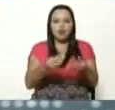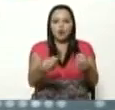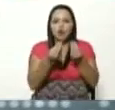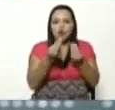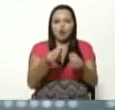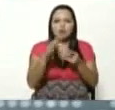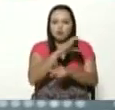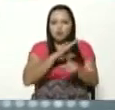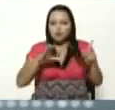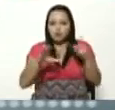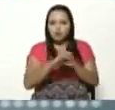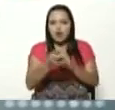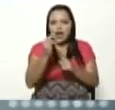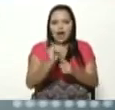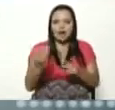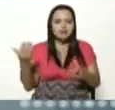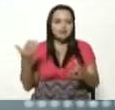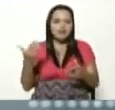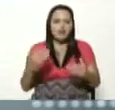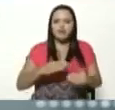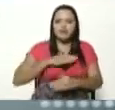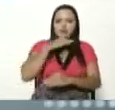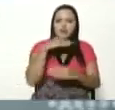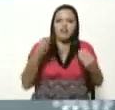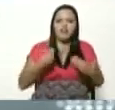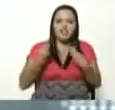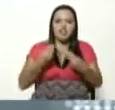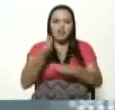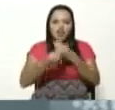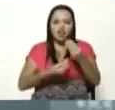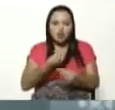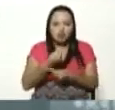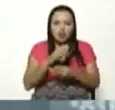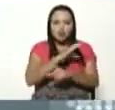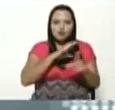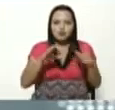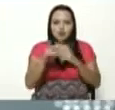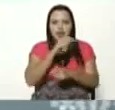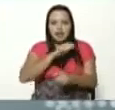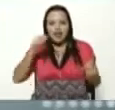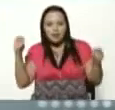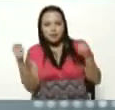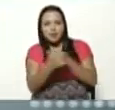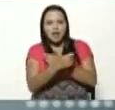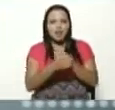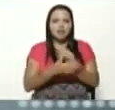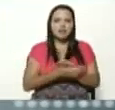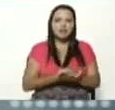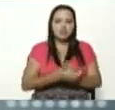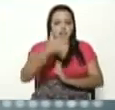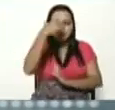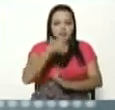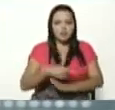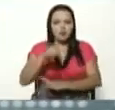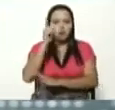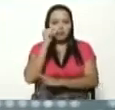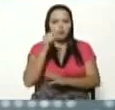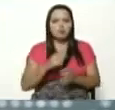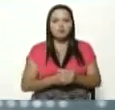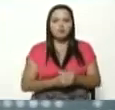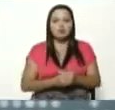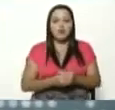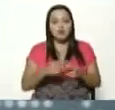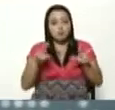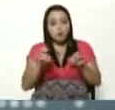la cultura ha llegado a sus vidas, cómo han logrado con la cultura hacer la transformación del hombre nuevo. Y bueno, se